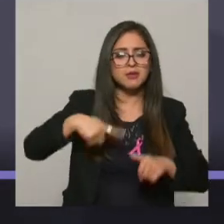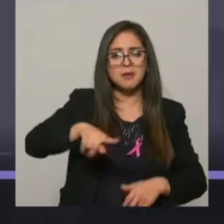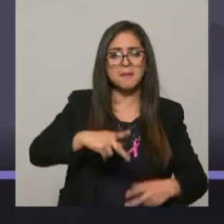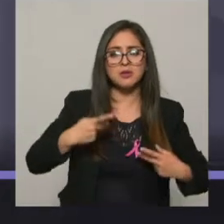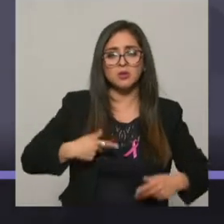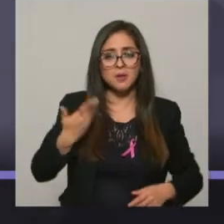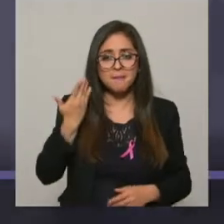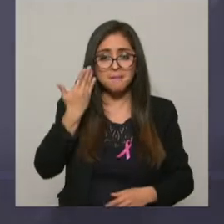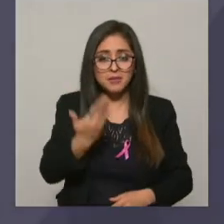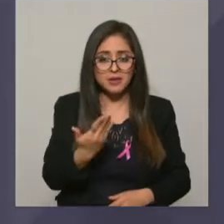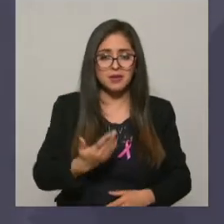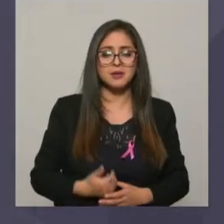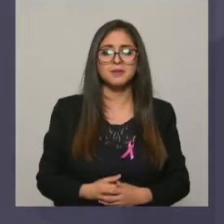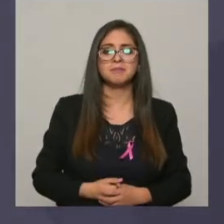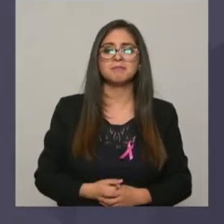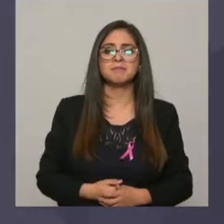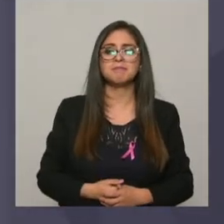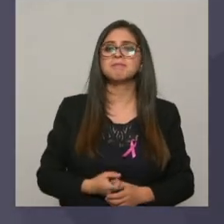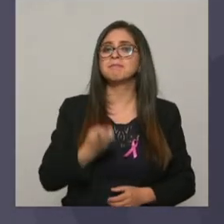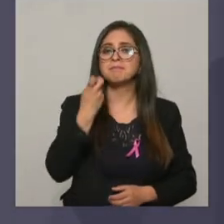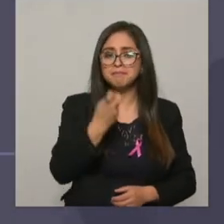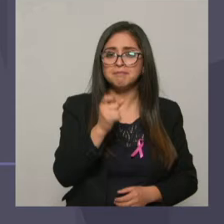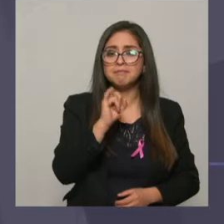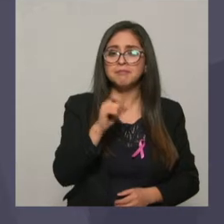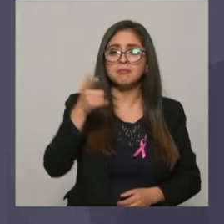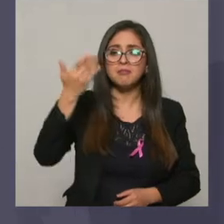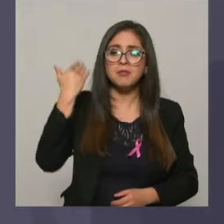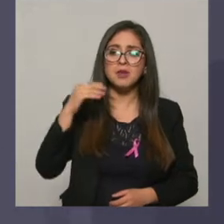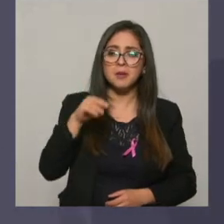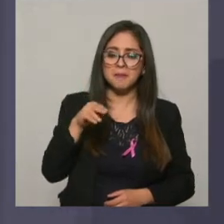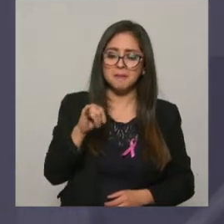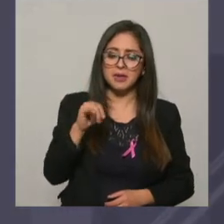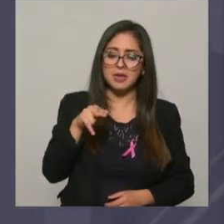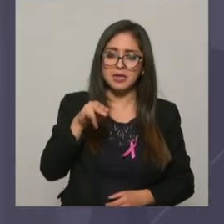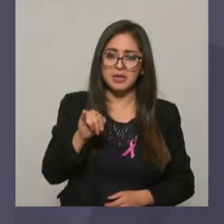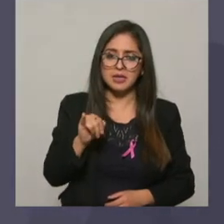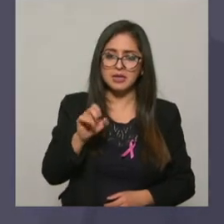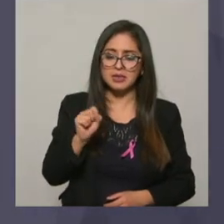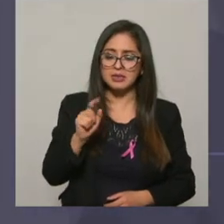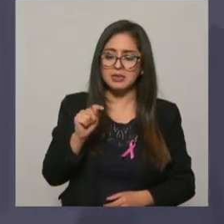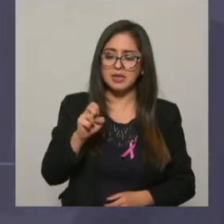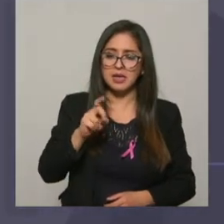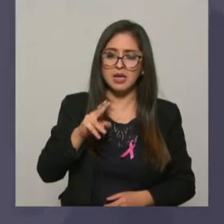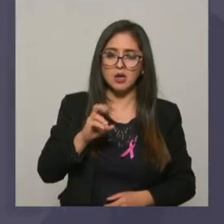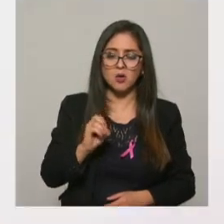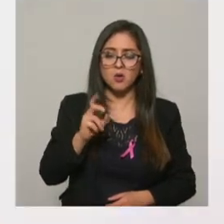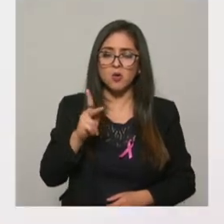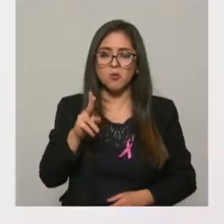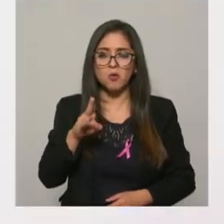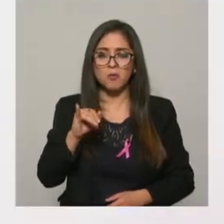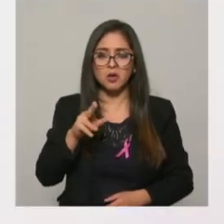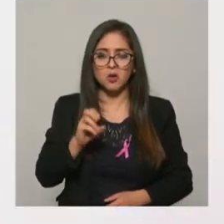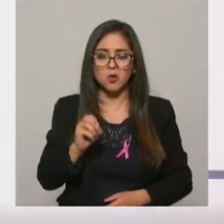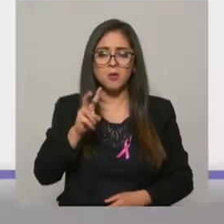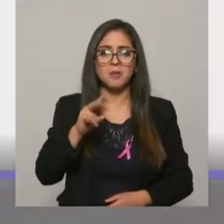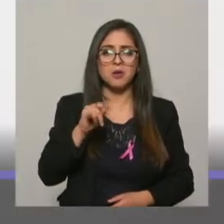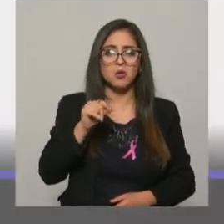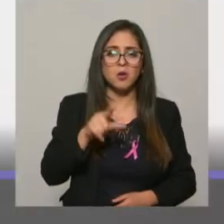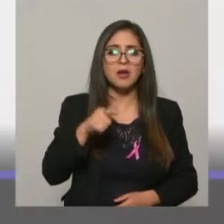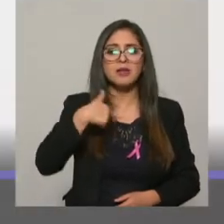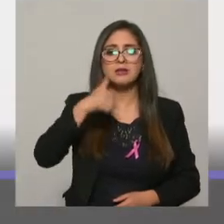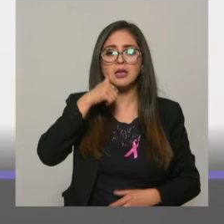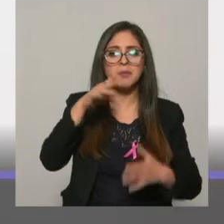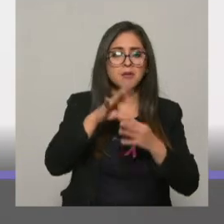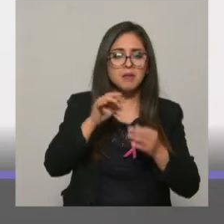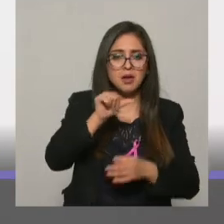ese grado. Exactamente, además se llama Ministerio Público Virtual y aunque siempre te platico de aplicaciones, pues vengo ahora a platicarte